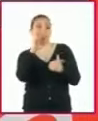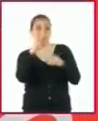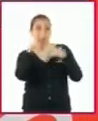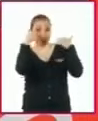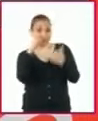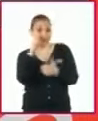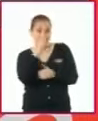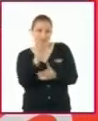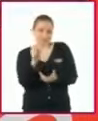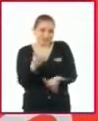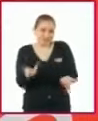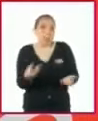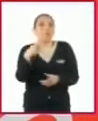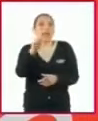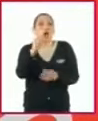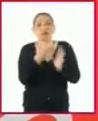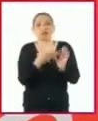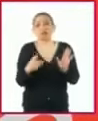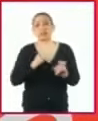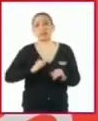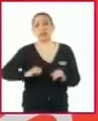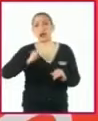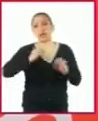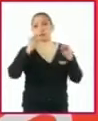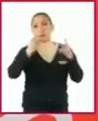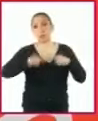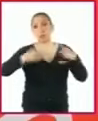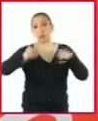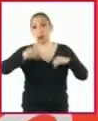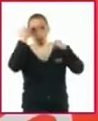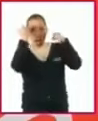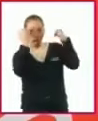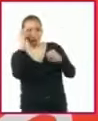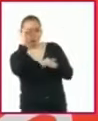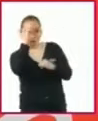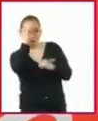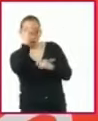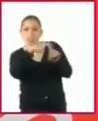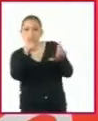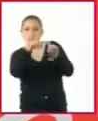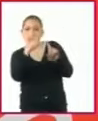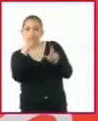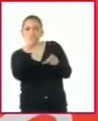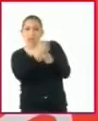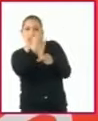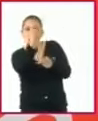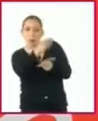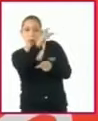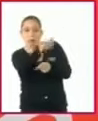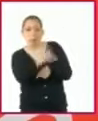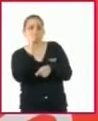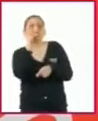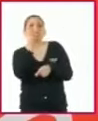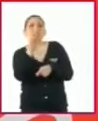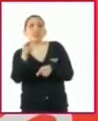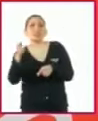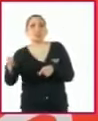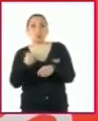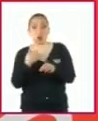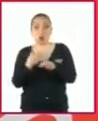¿verdad? A lo largo de los siglos, muchos autores han propuesto múltiples identidades para esta mujer, por lo que